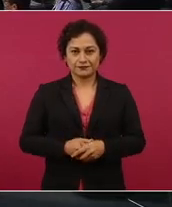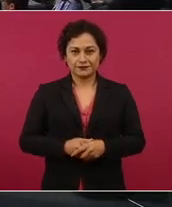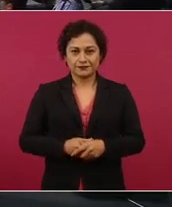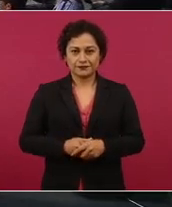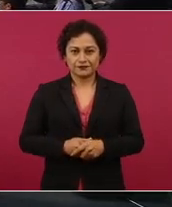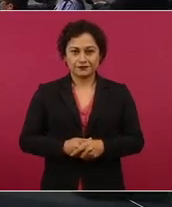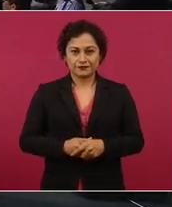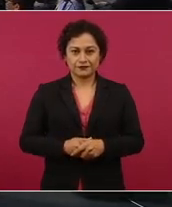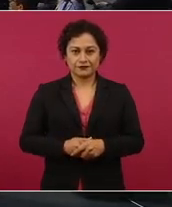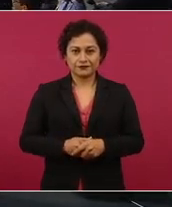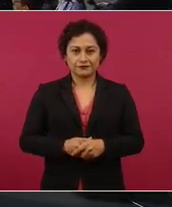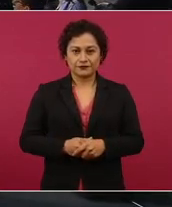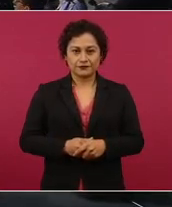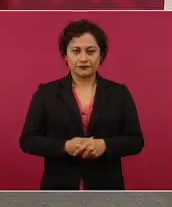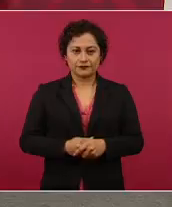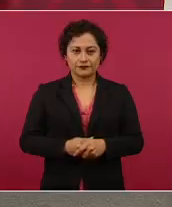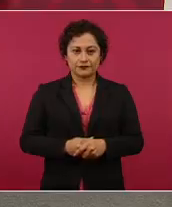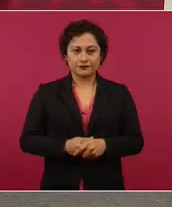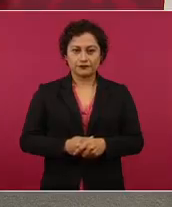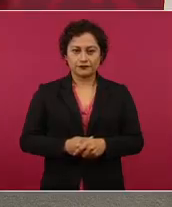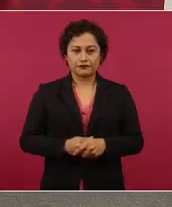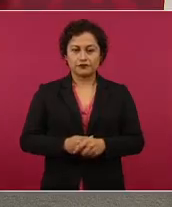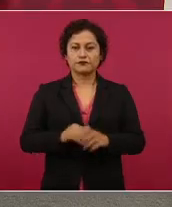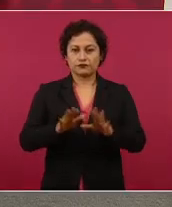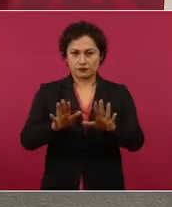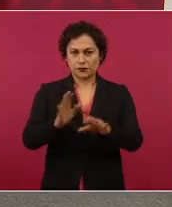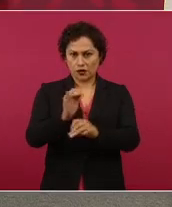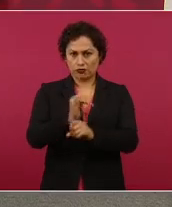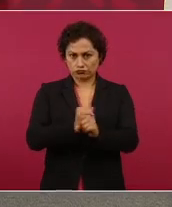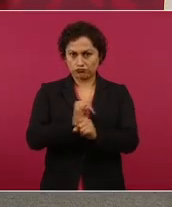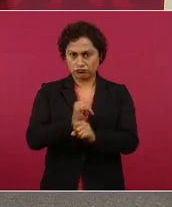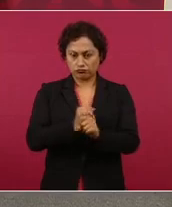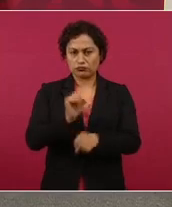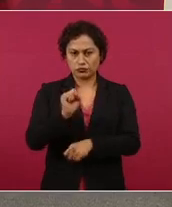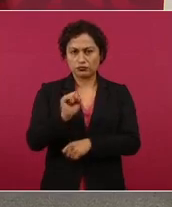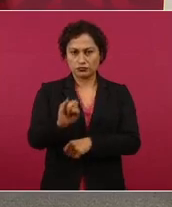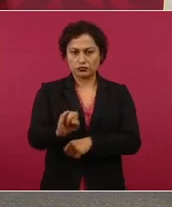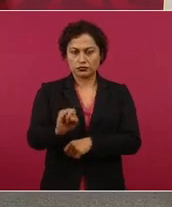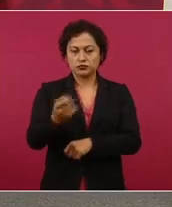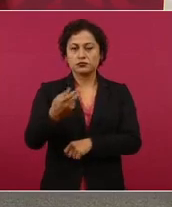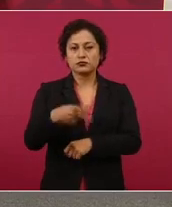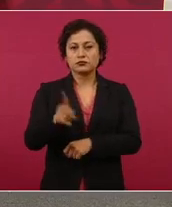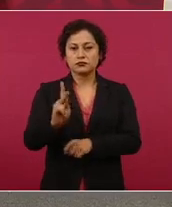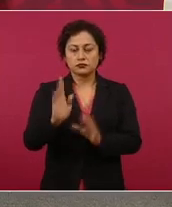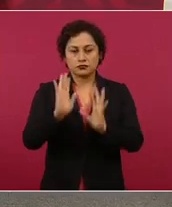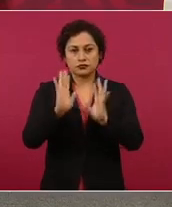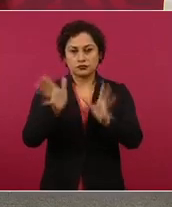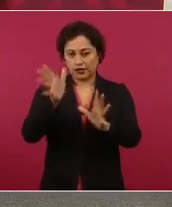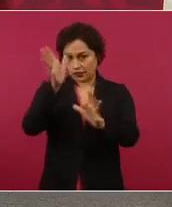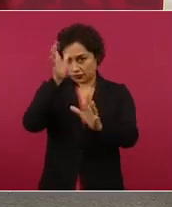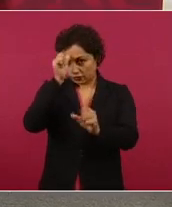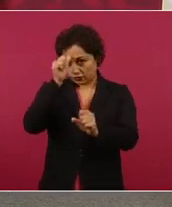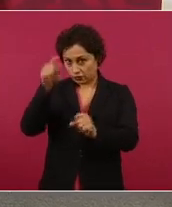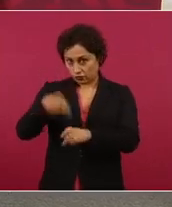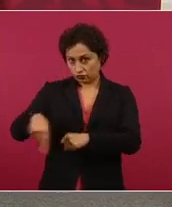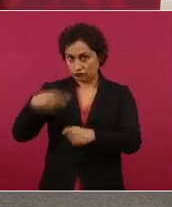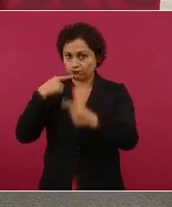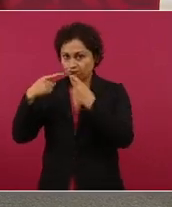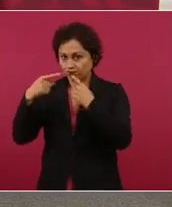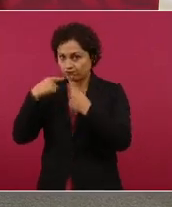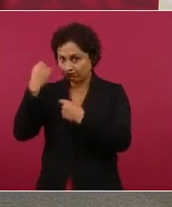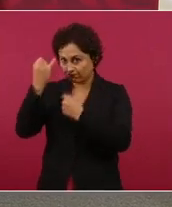Vamos a investigarlo, pero quedamos en que van a presentar una propuesta,